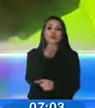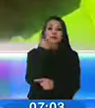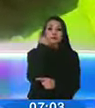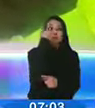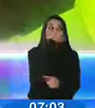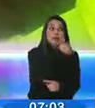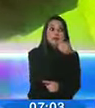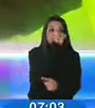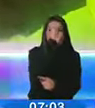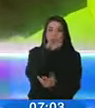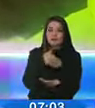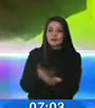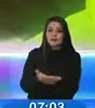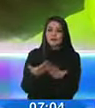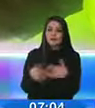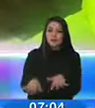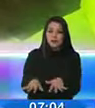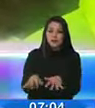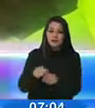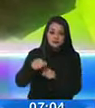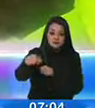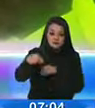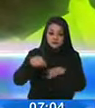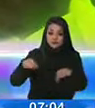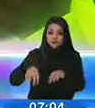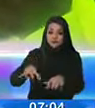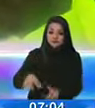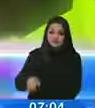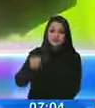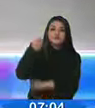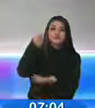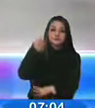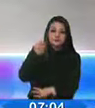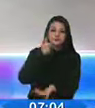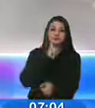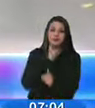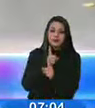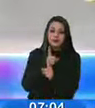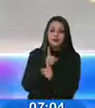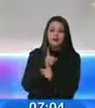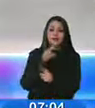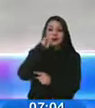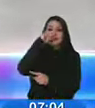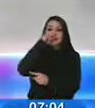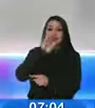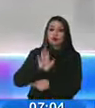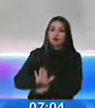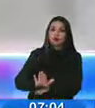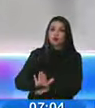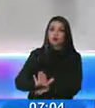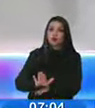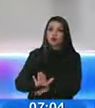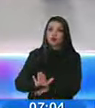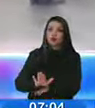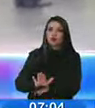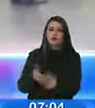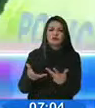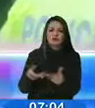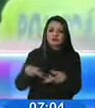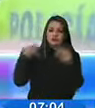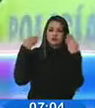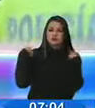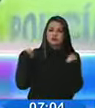la Policía Nacional, con lo cual a primera instancia podemos encontrar la silueta de un infante. Se encuentra cubierto con una